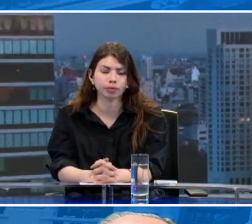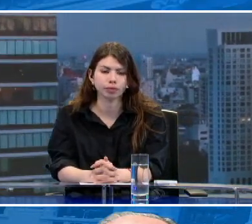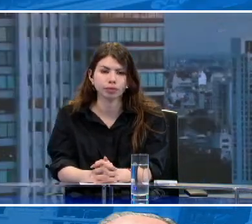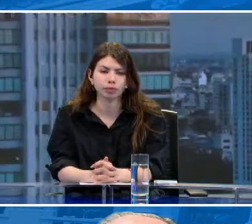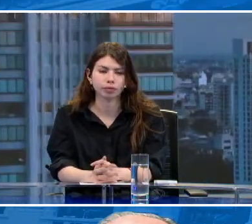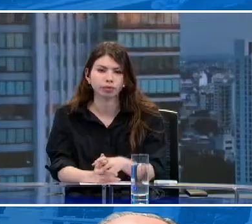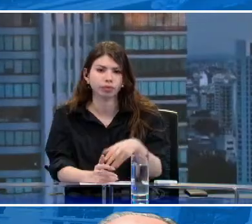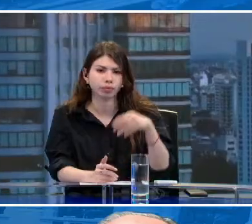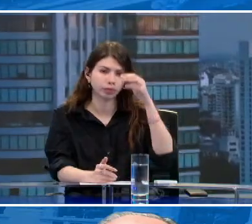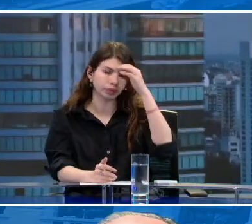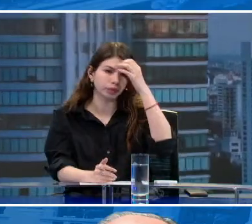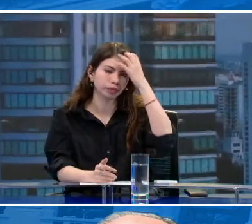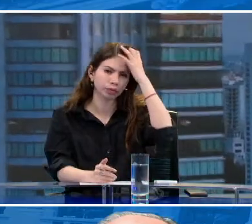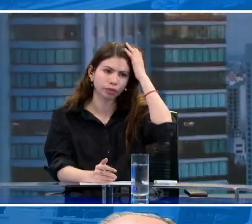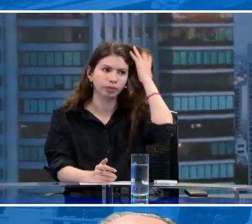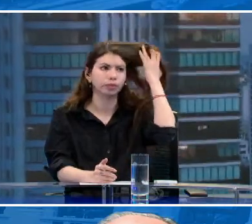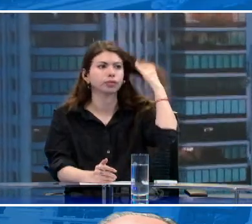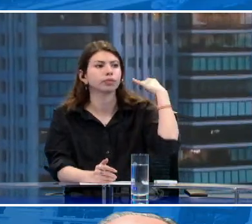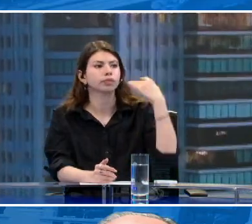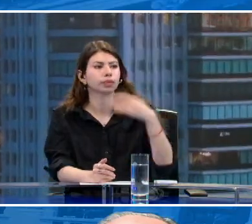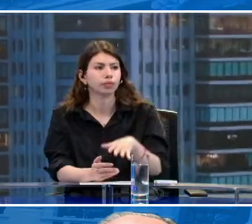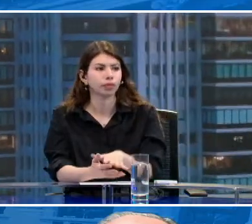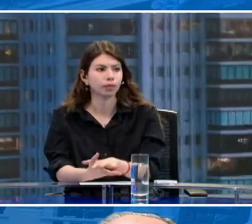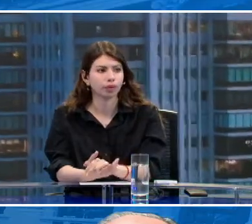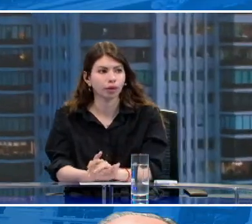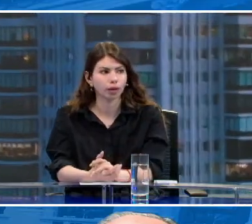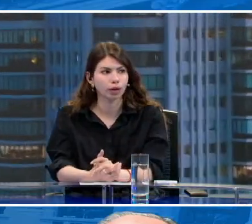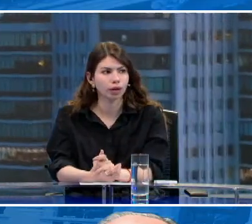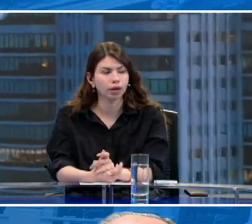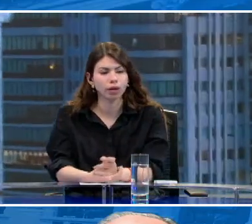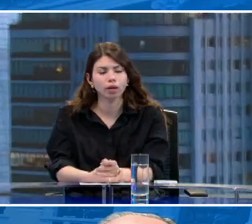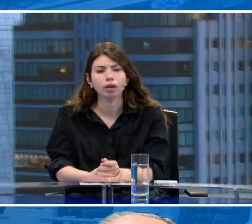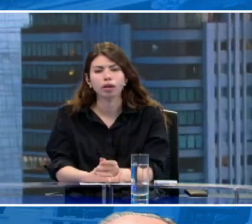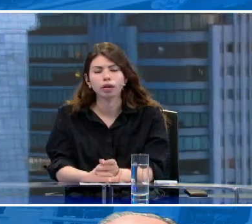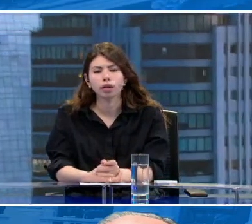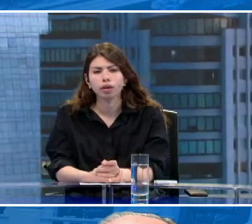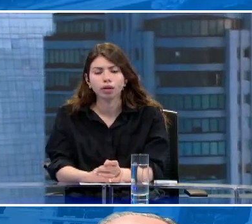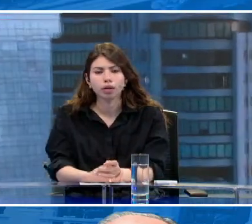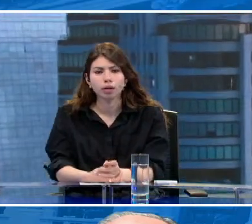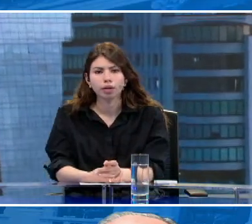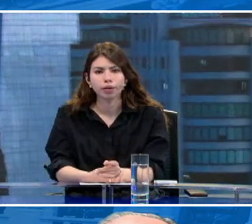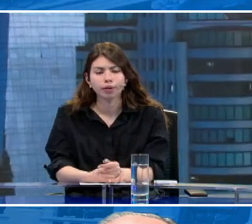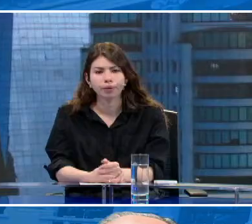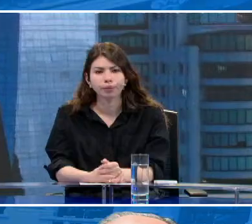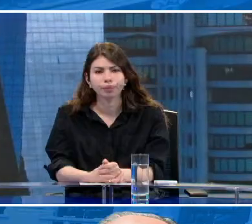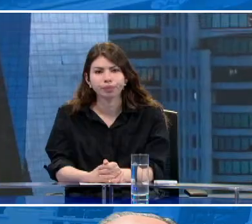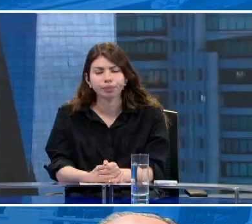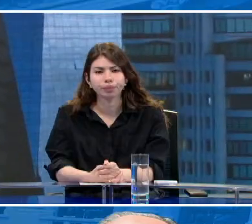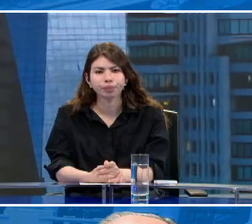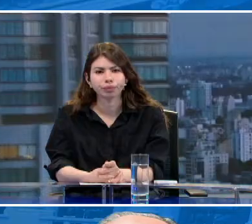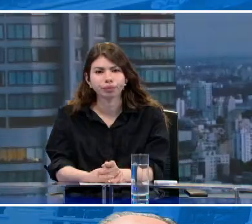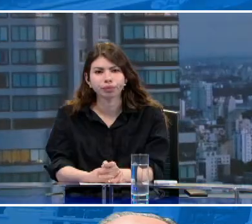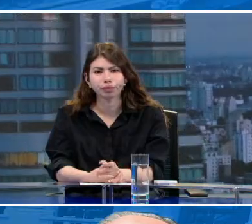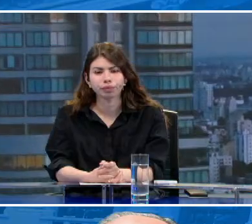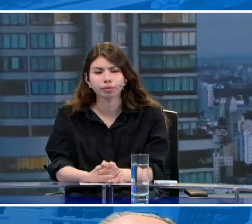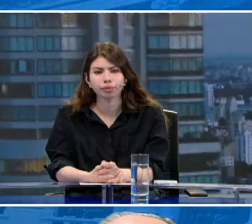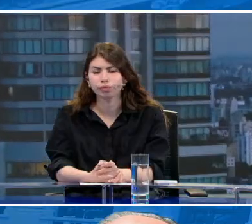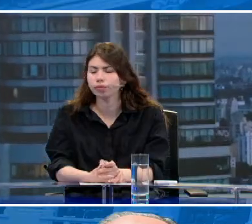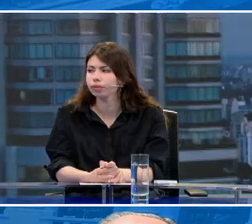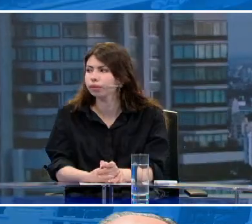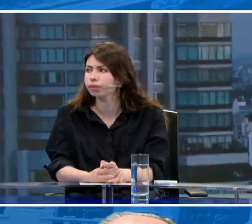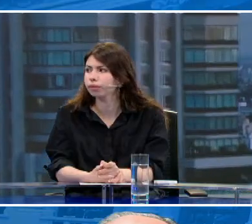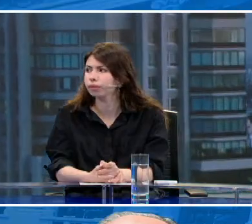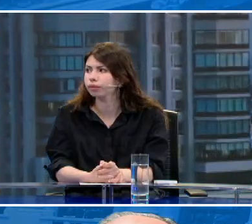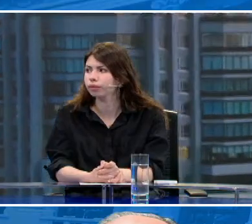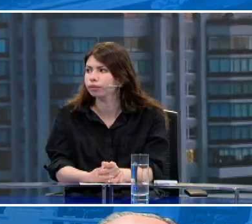sobrepasa este momento particularmente complicado del tema de los audios de Españolo. Más, si vos haces el paralelo con lo